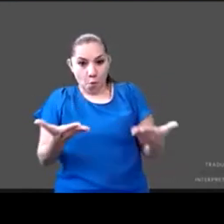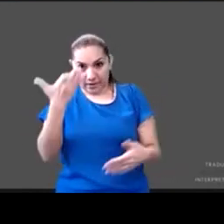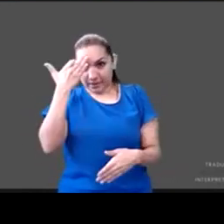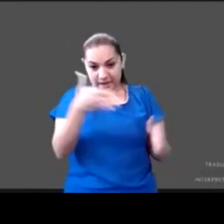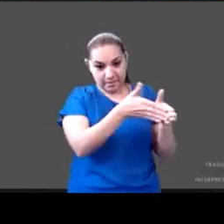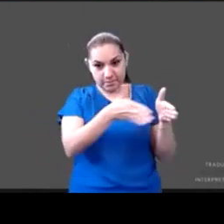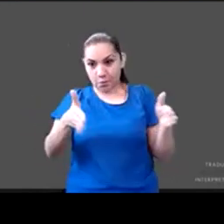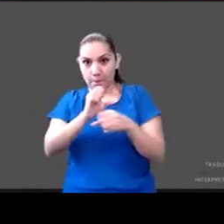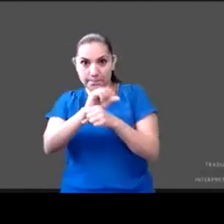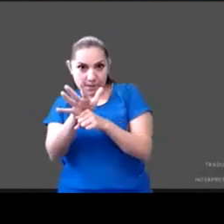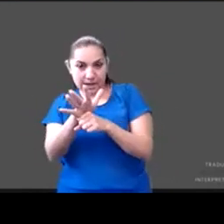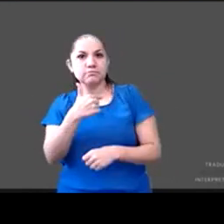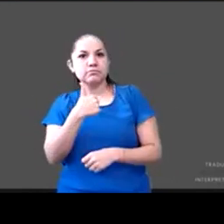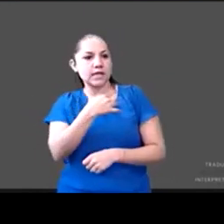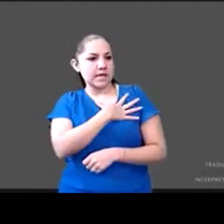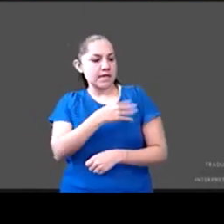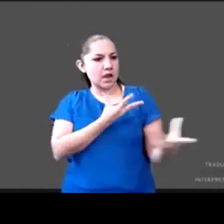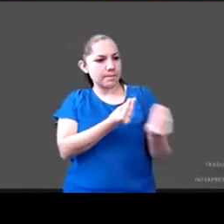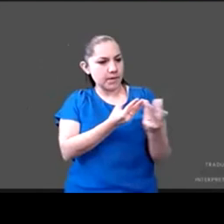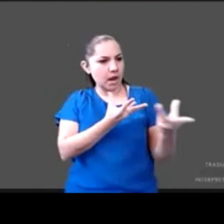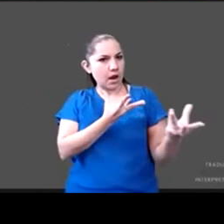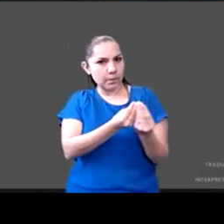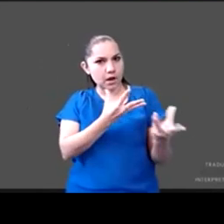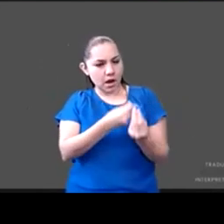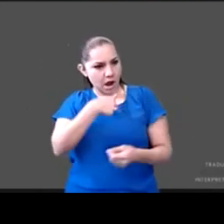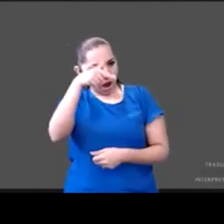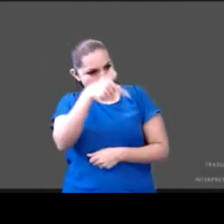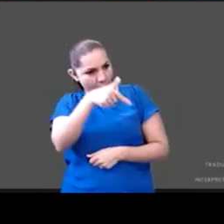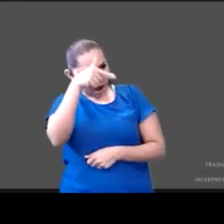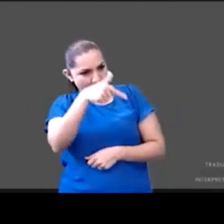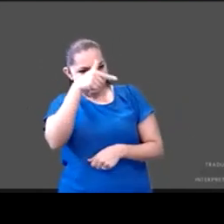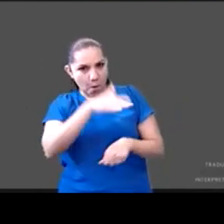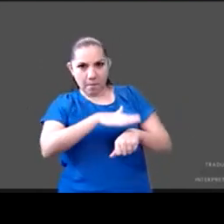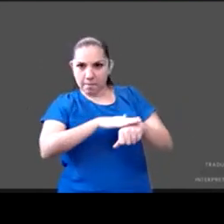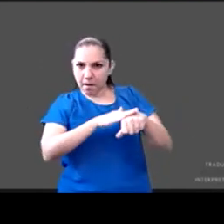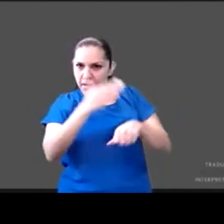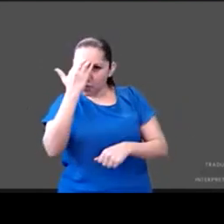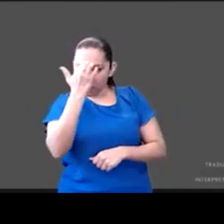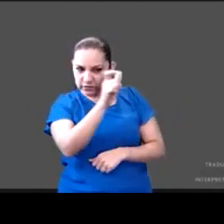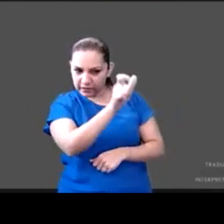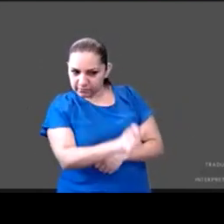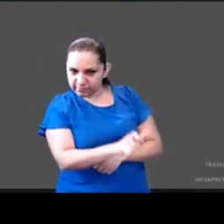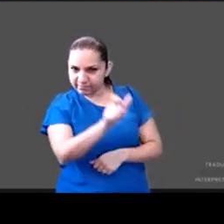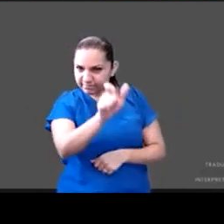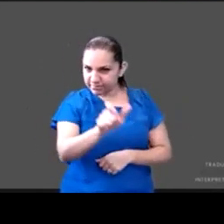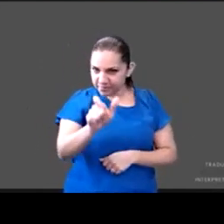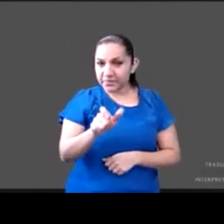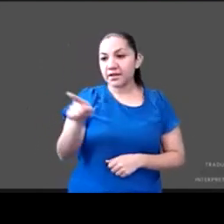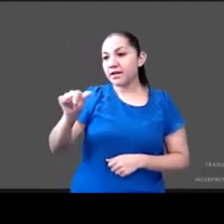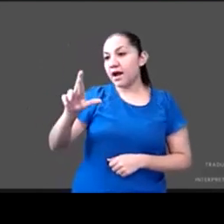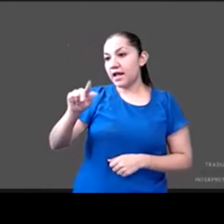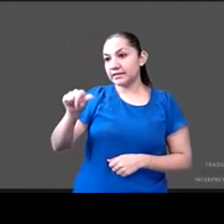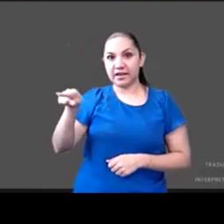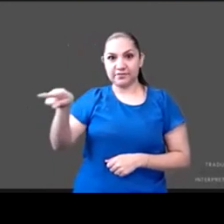¿no? A partir de que has estado con ellas, y Aranza, bueno, pues ha hecho todo su trabajo en estos meses con Macarena en